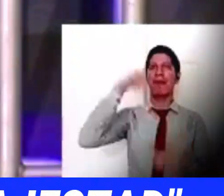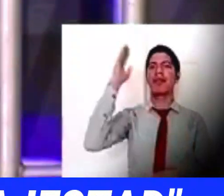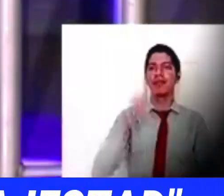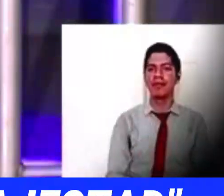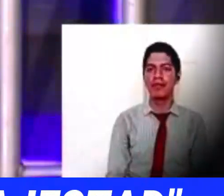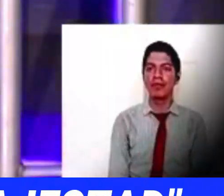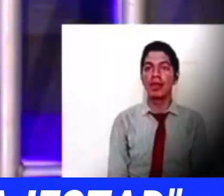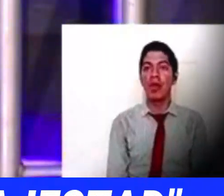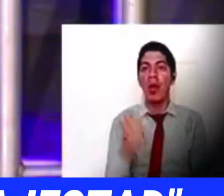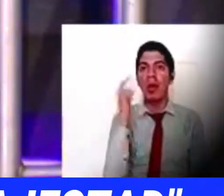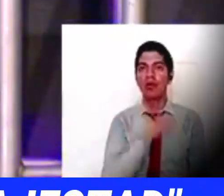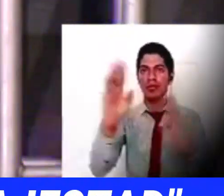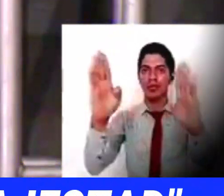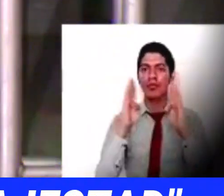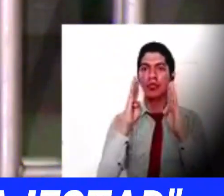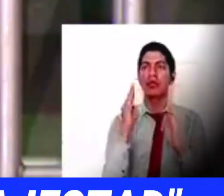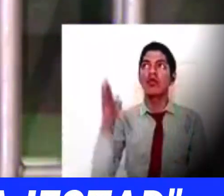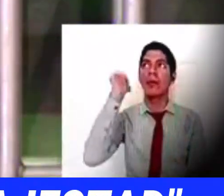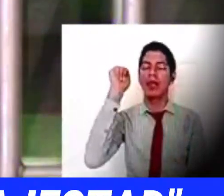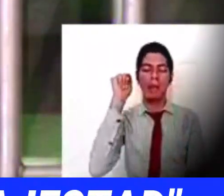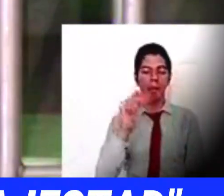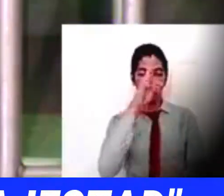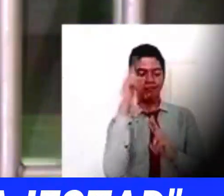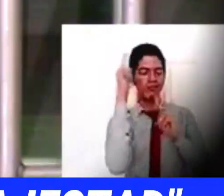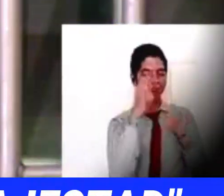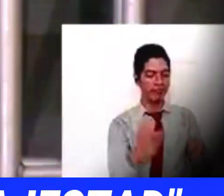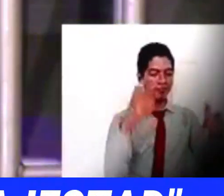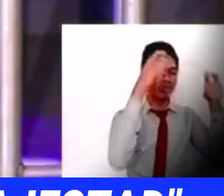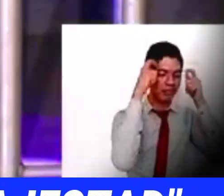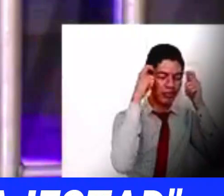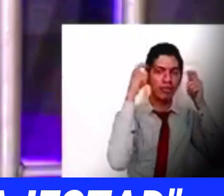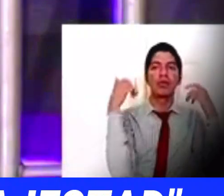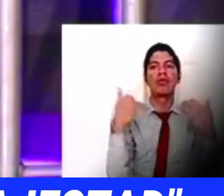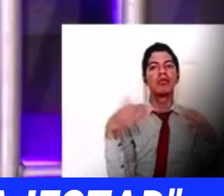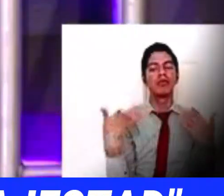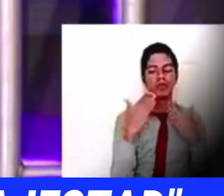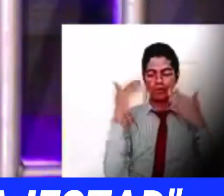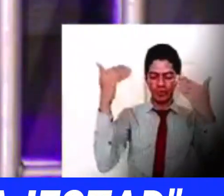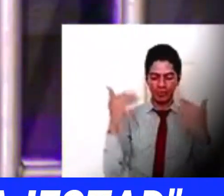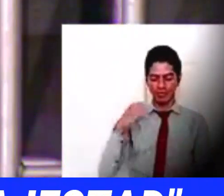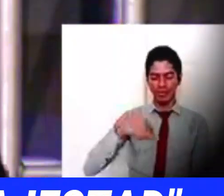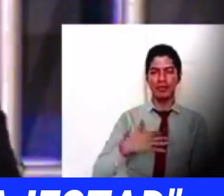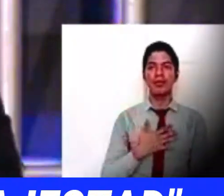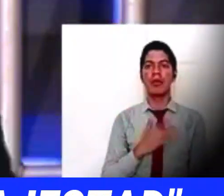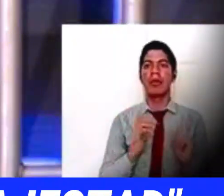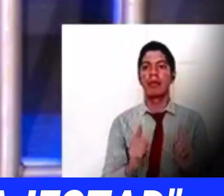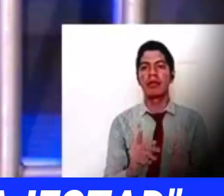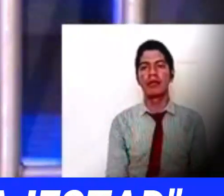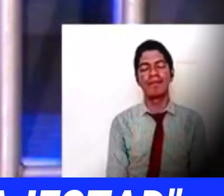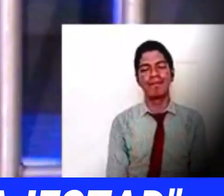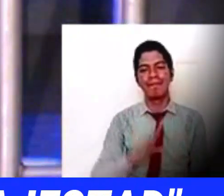lo coronó de favores y de bondades y de misericordias. Pero qué triste que el